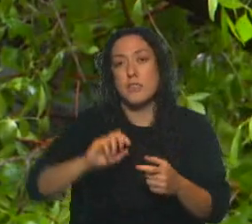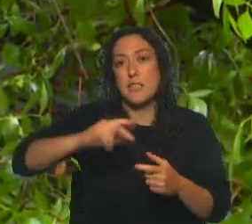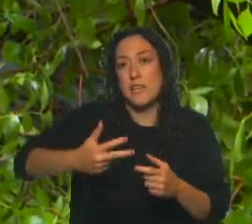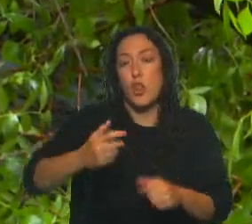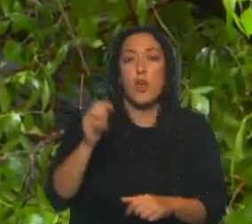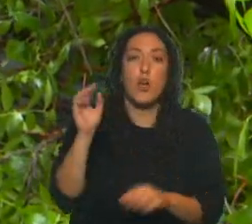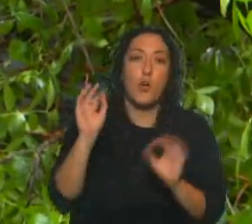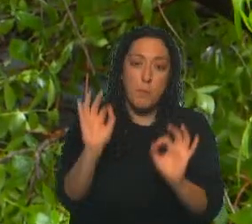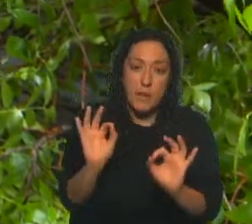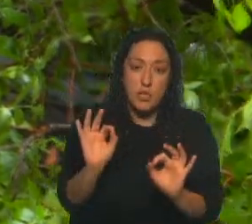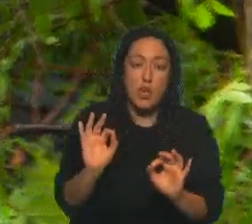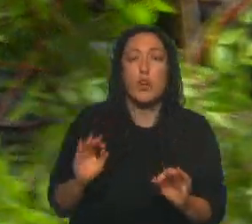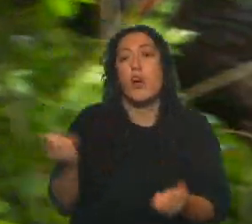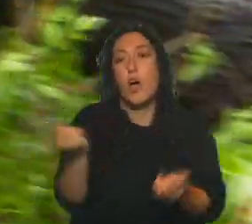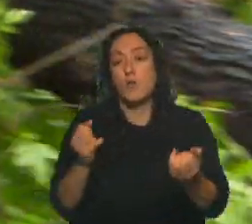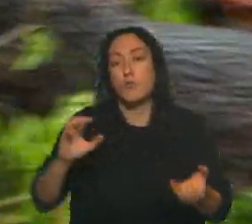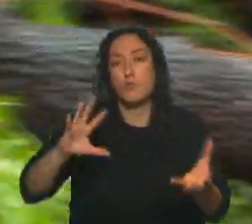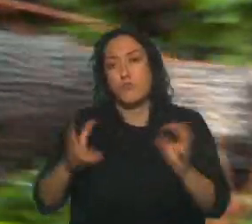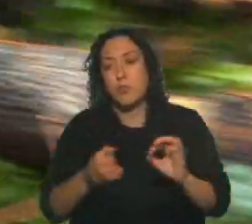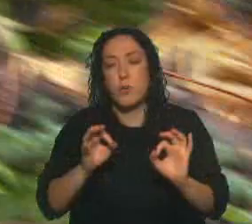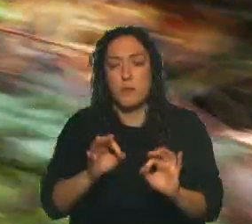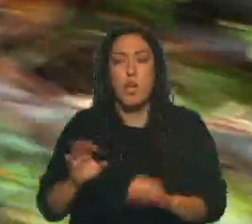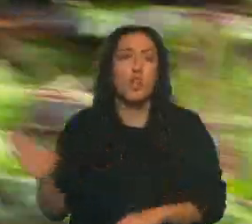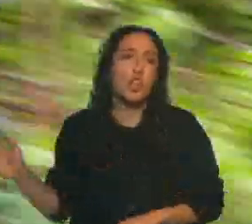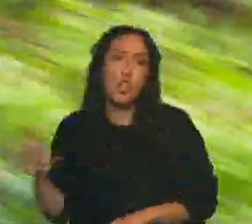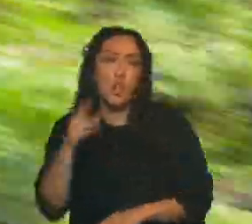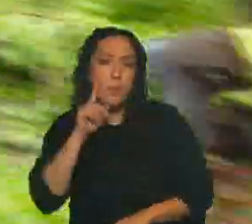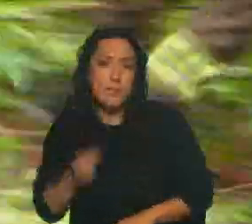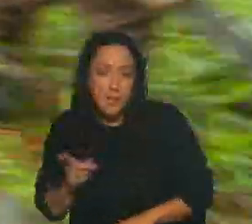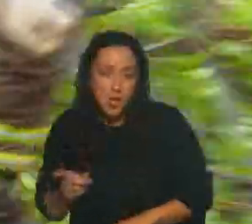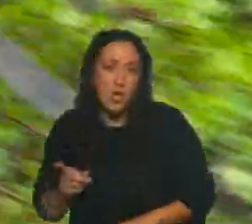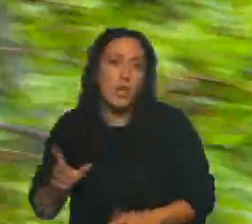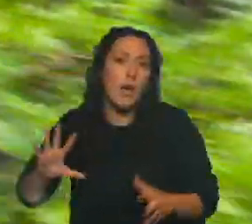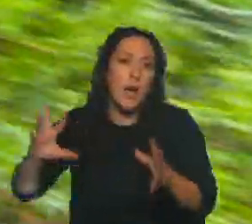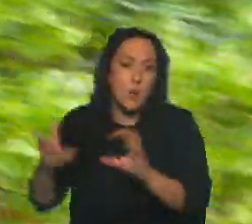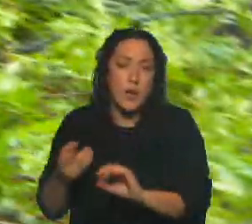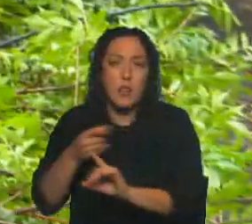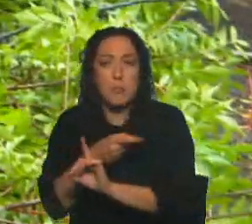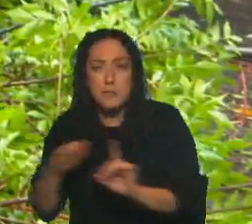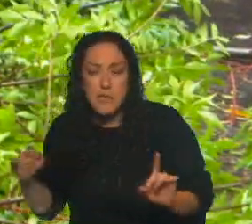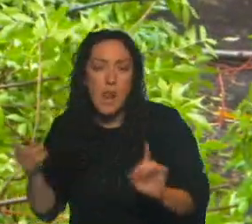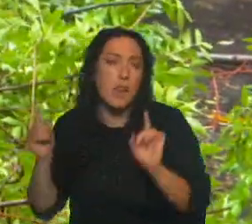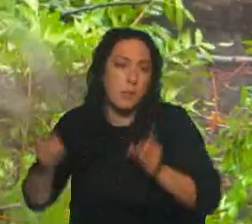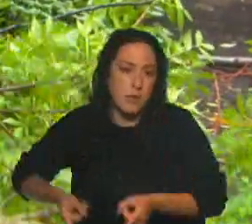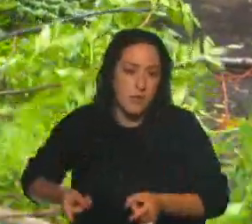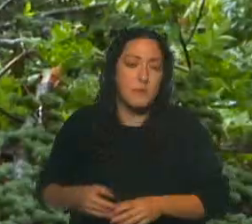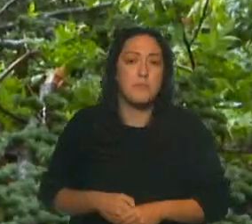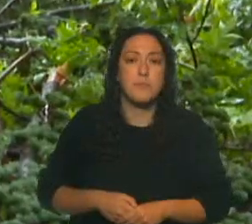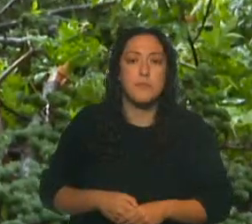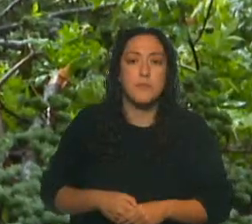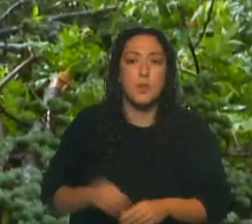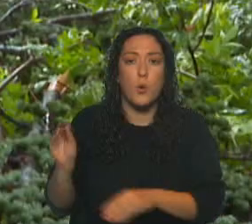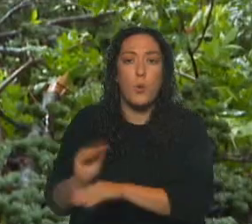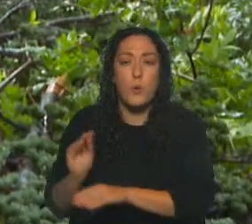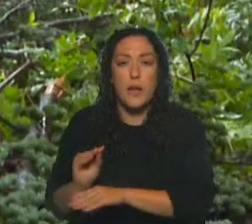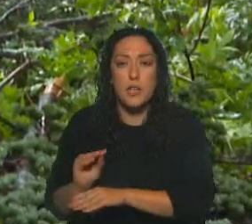de destrucción total del vehículo, y el todo riesgo, en el cual tenés la destrucción total y el daño parcial. La diferencia de si va a estar cubierto en el tercero